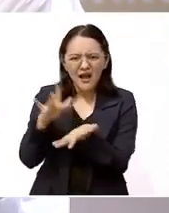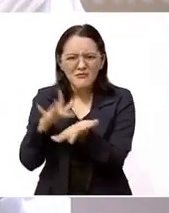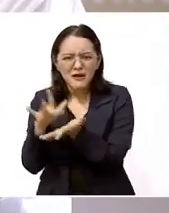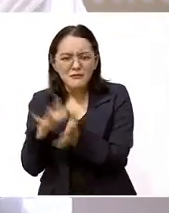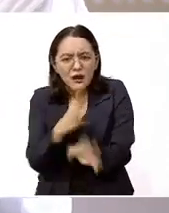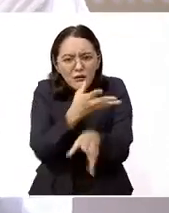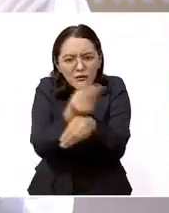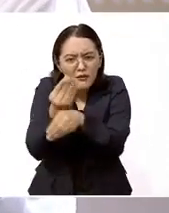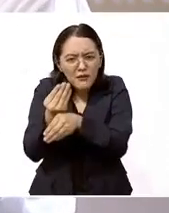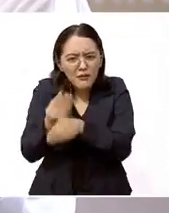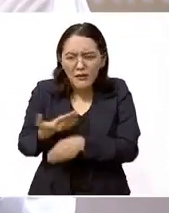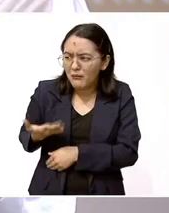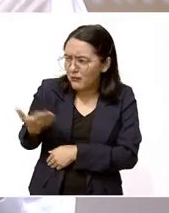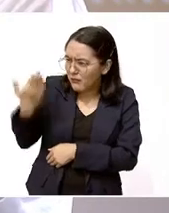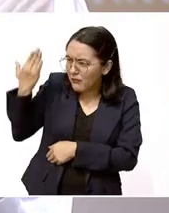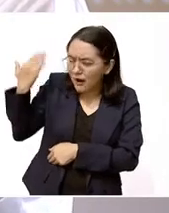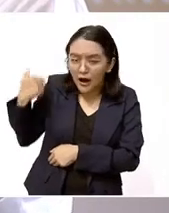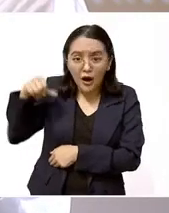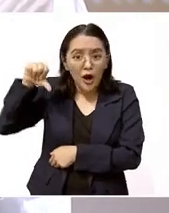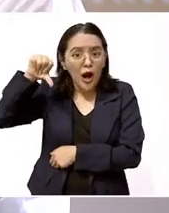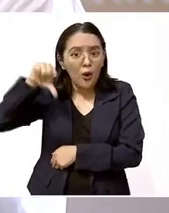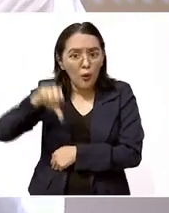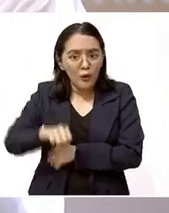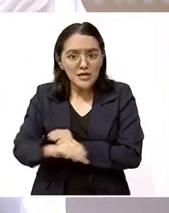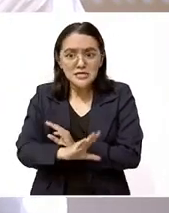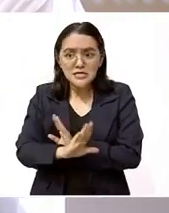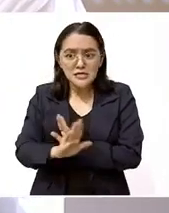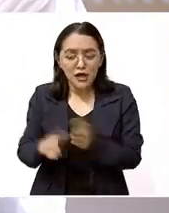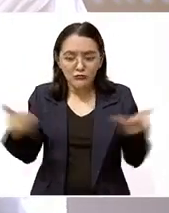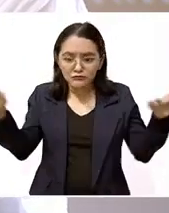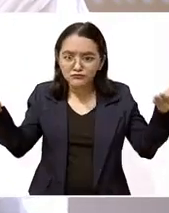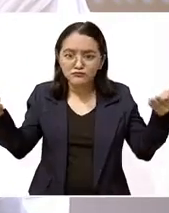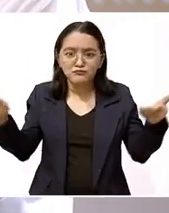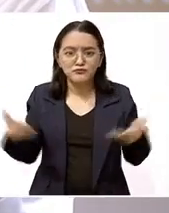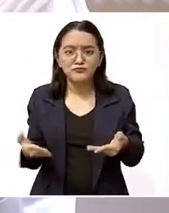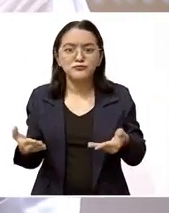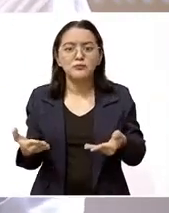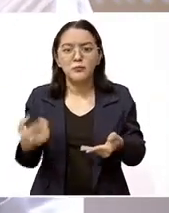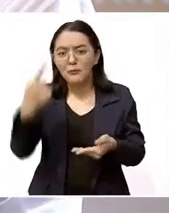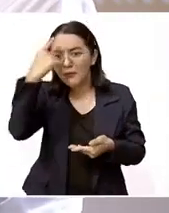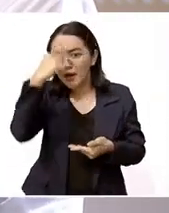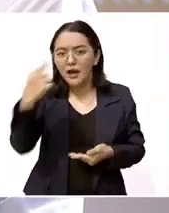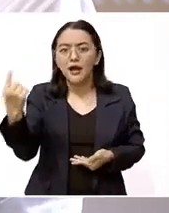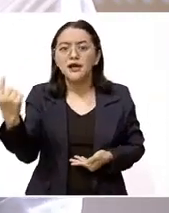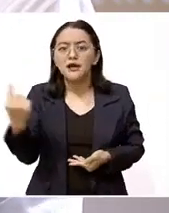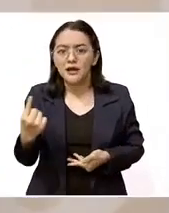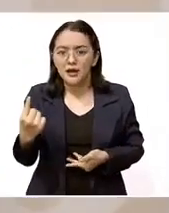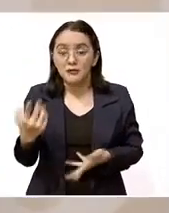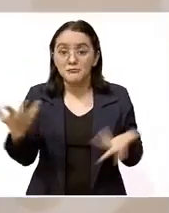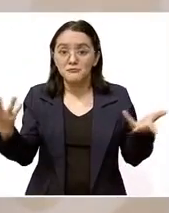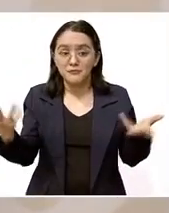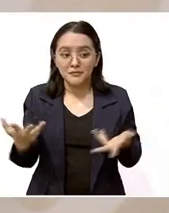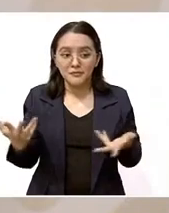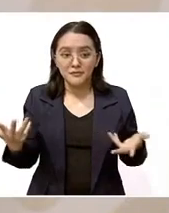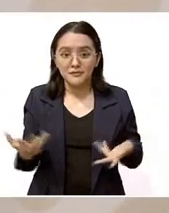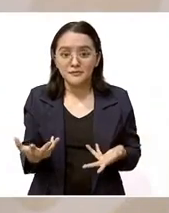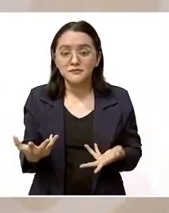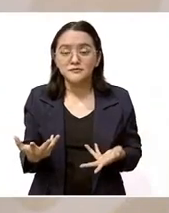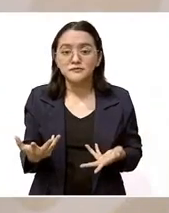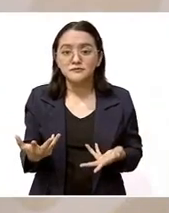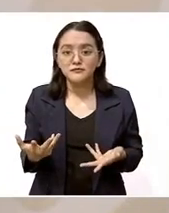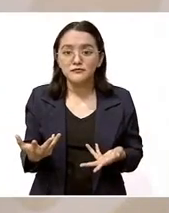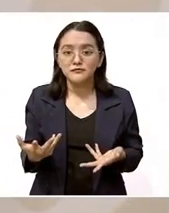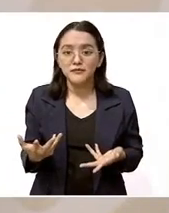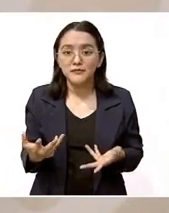pasados, el día de hoy hemos sido convocados a emprender la campaña de producción para